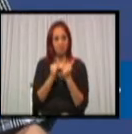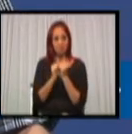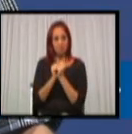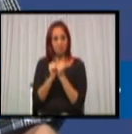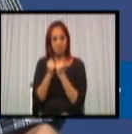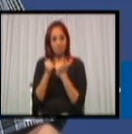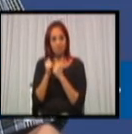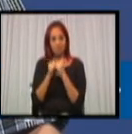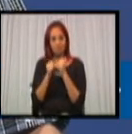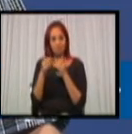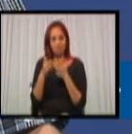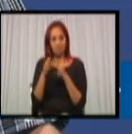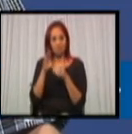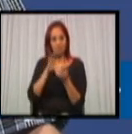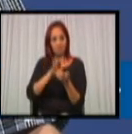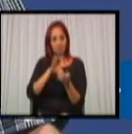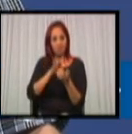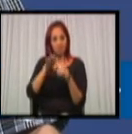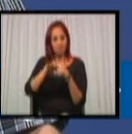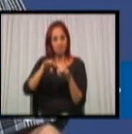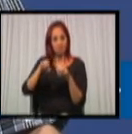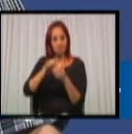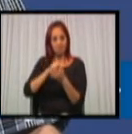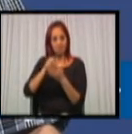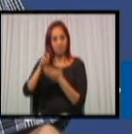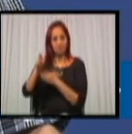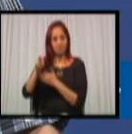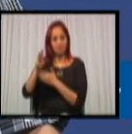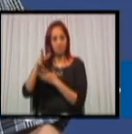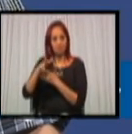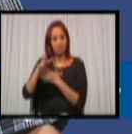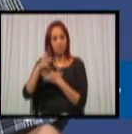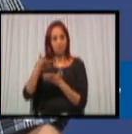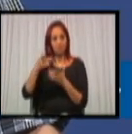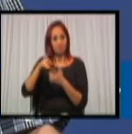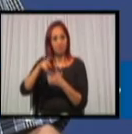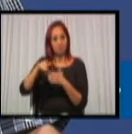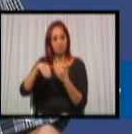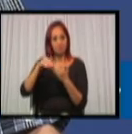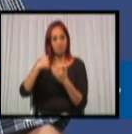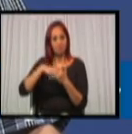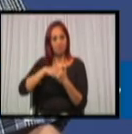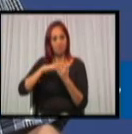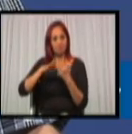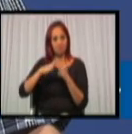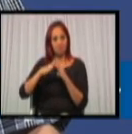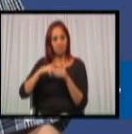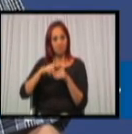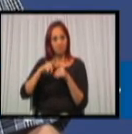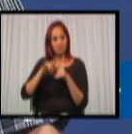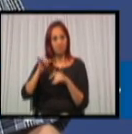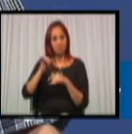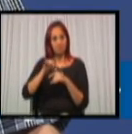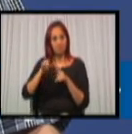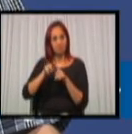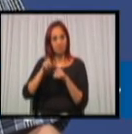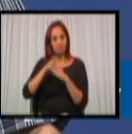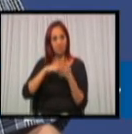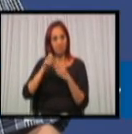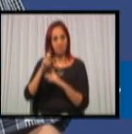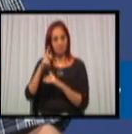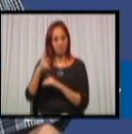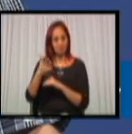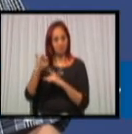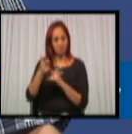construir una clínica en el cantón de Zamateo, que es de gran necesidad para toda nuestra población. Igualmente, en la parte social,